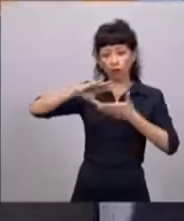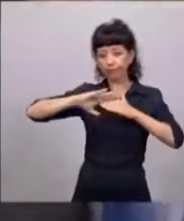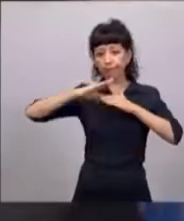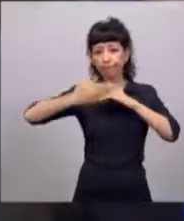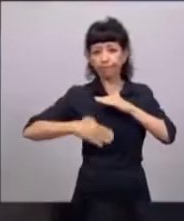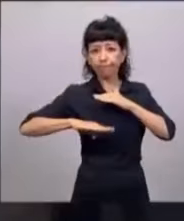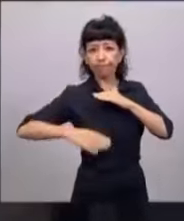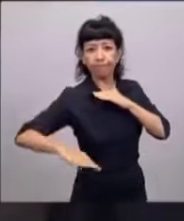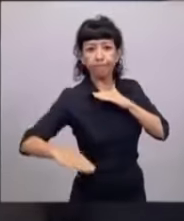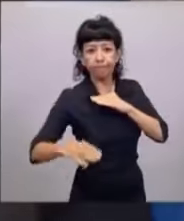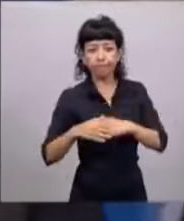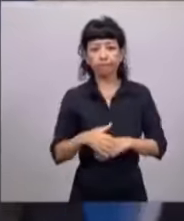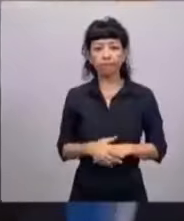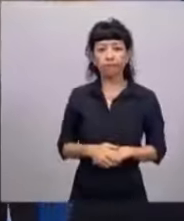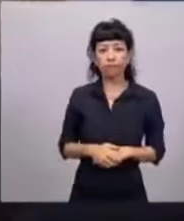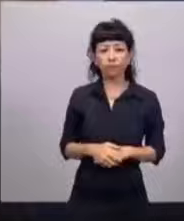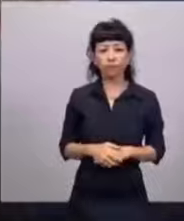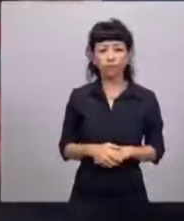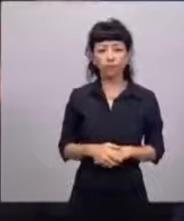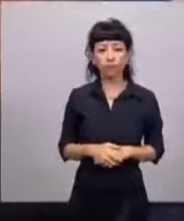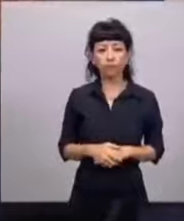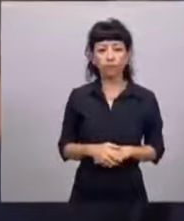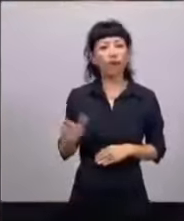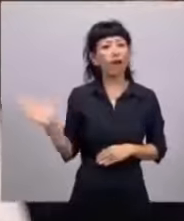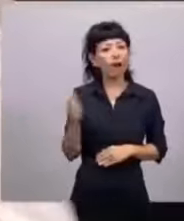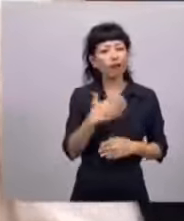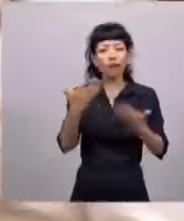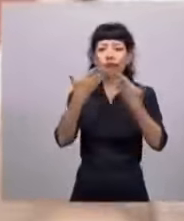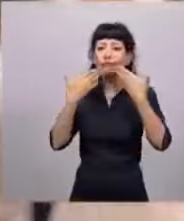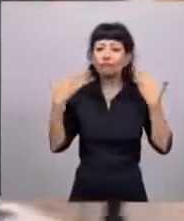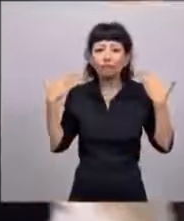el frente de este Congreso Nacional. A todos,